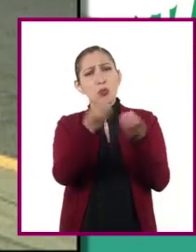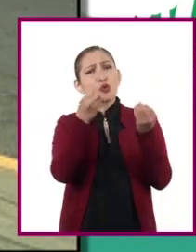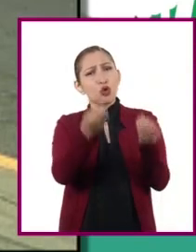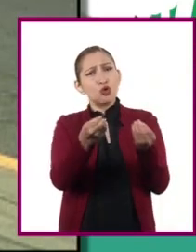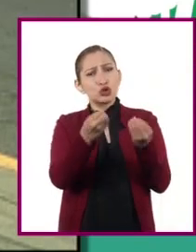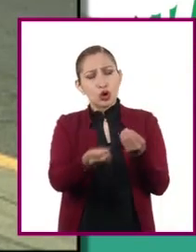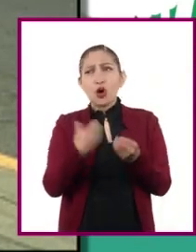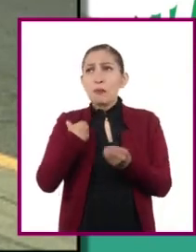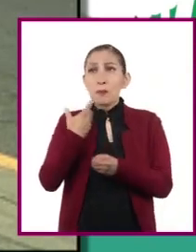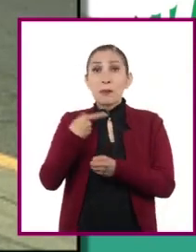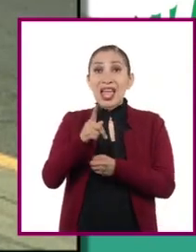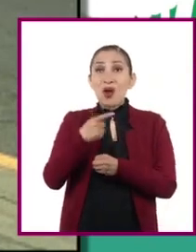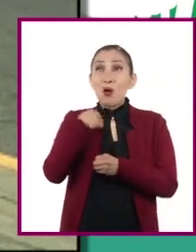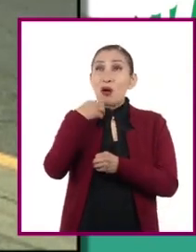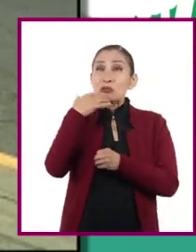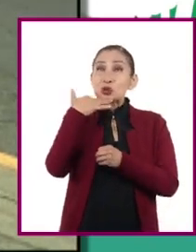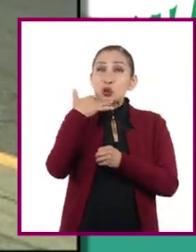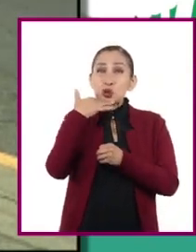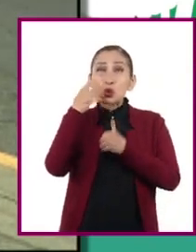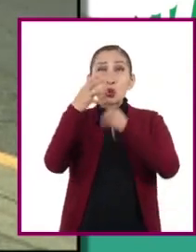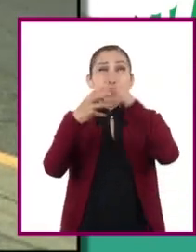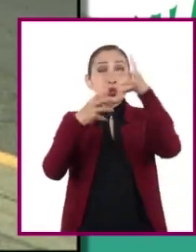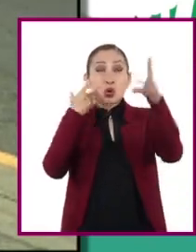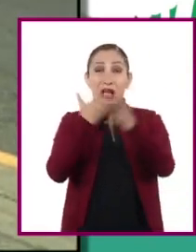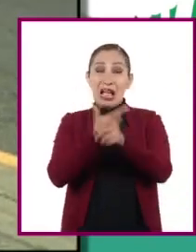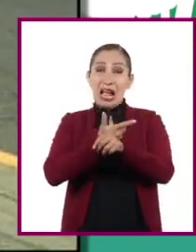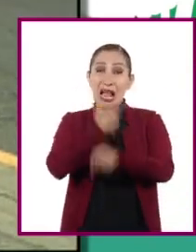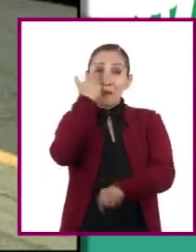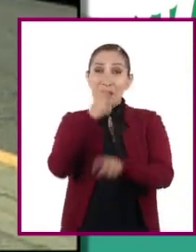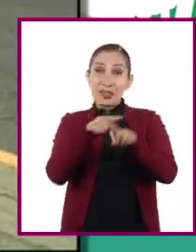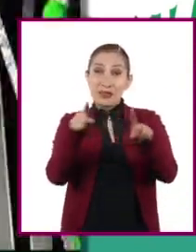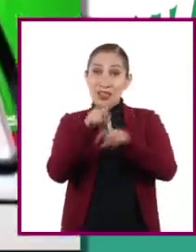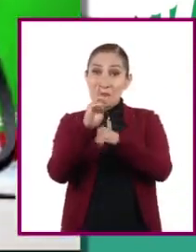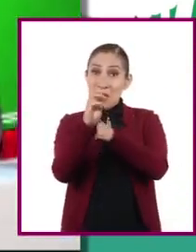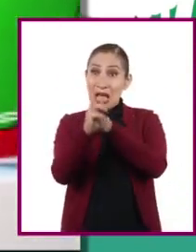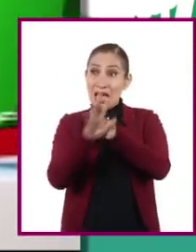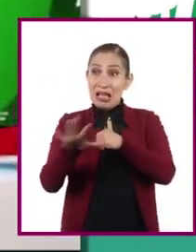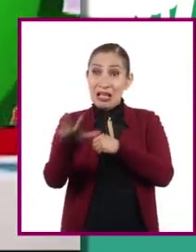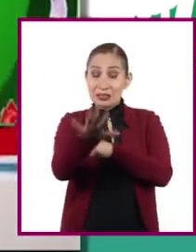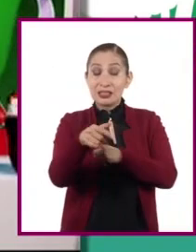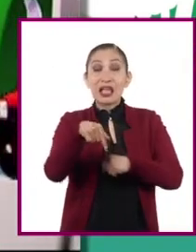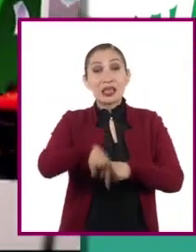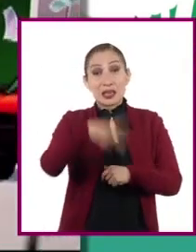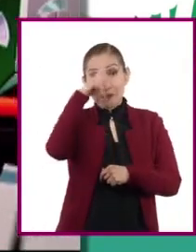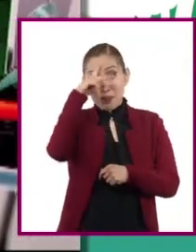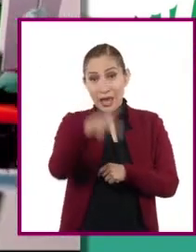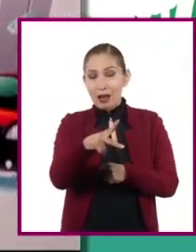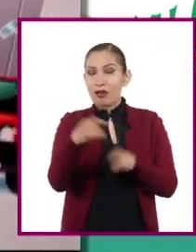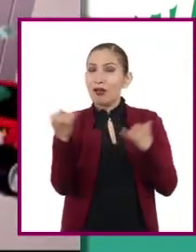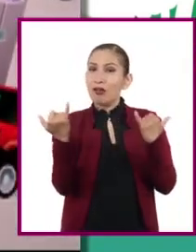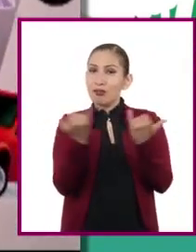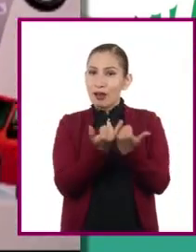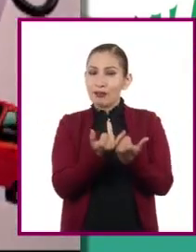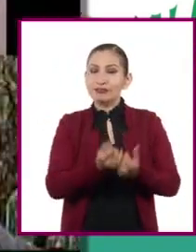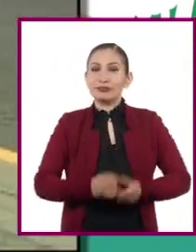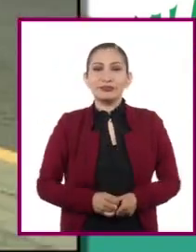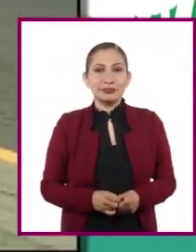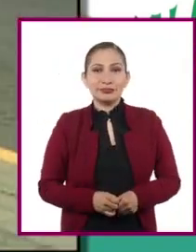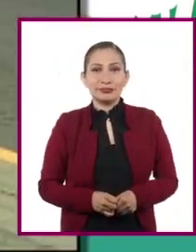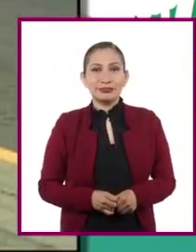la contaminación que generan es un problema grave en muchos países. Y el nuestro no es la